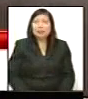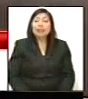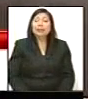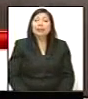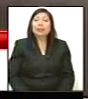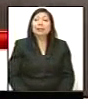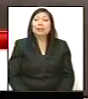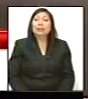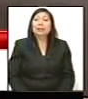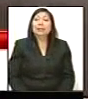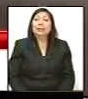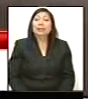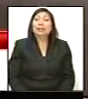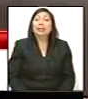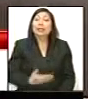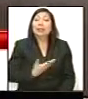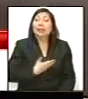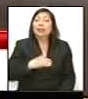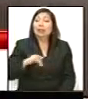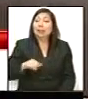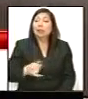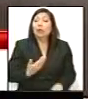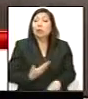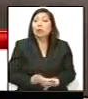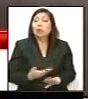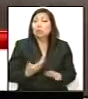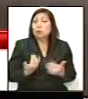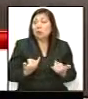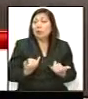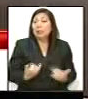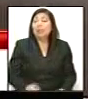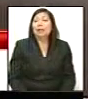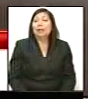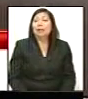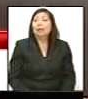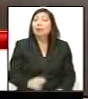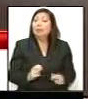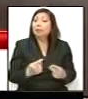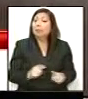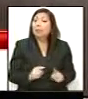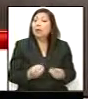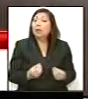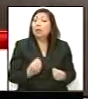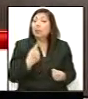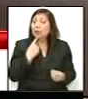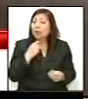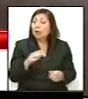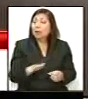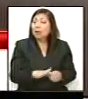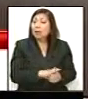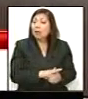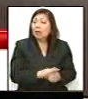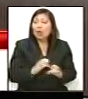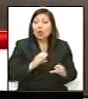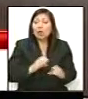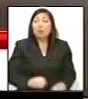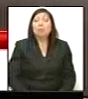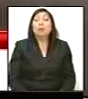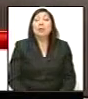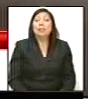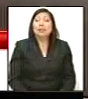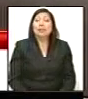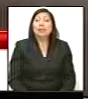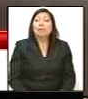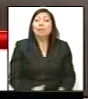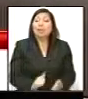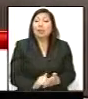ya ha notificado al Ejecutivo sobre estas sentencias y están permitiendo, como lo ha cubierto un medio de comunicación nacional,